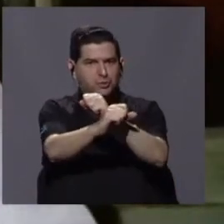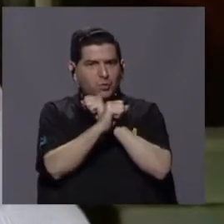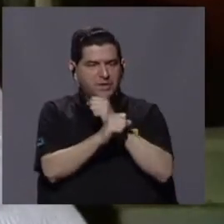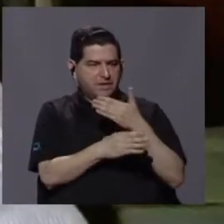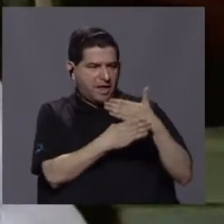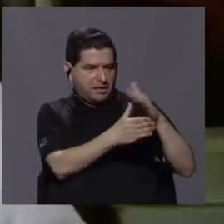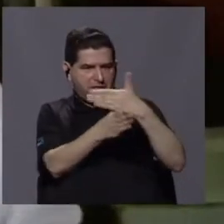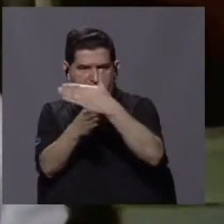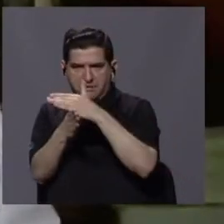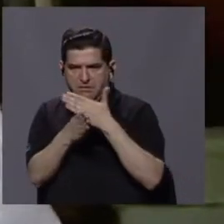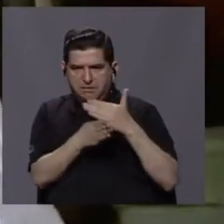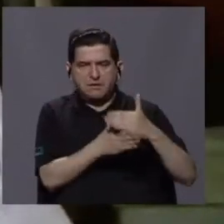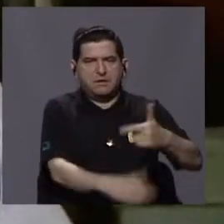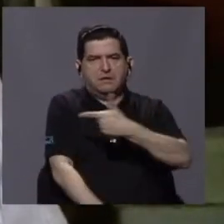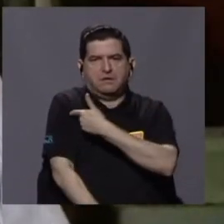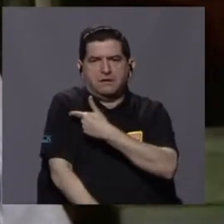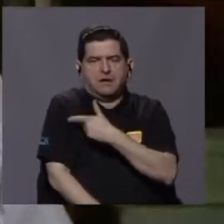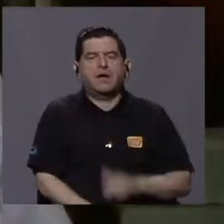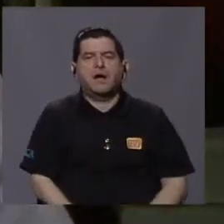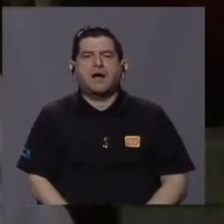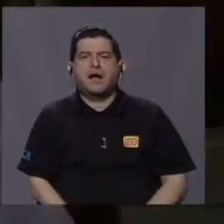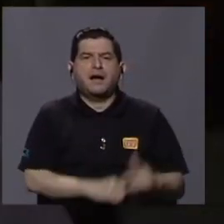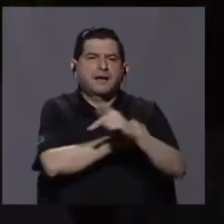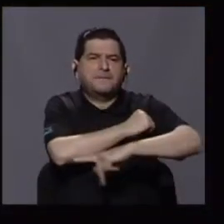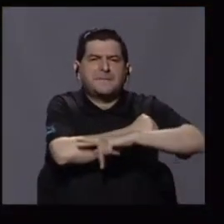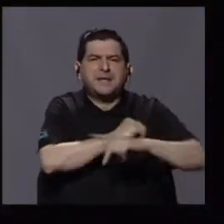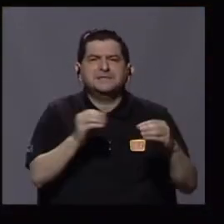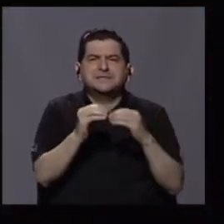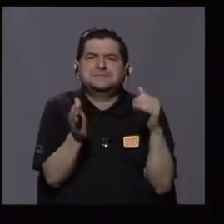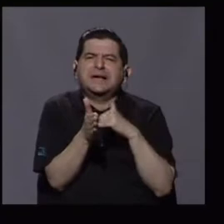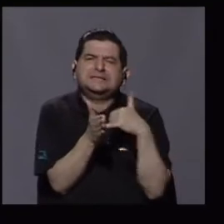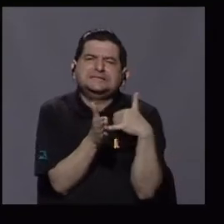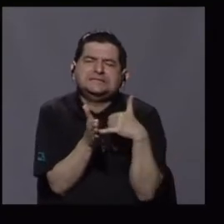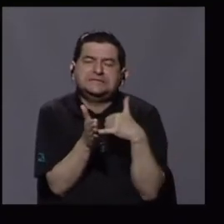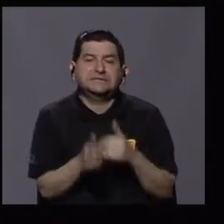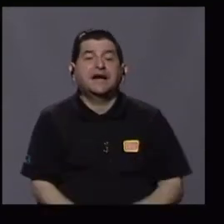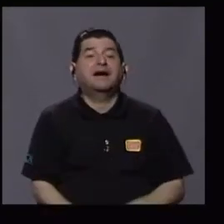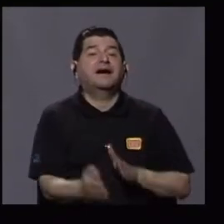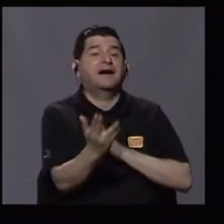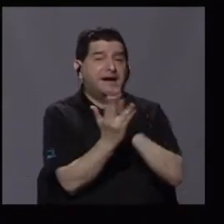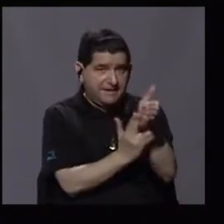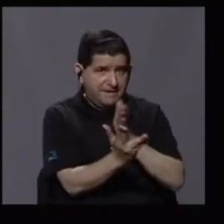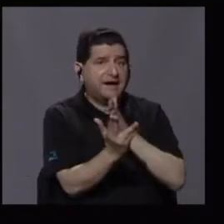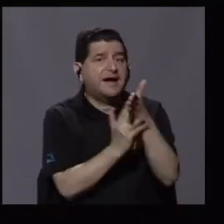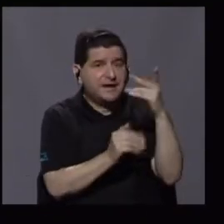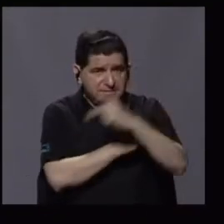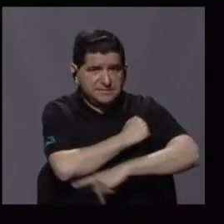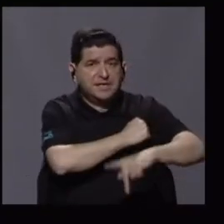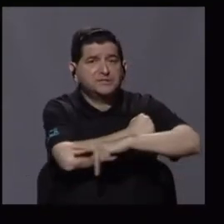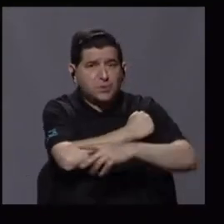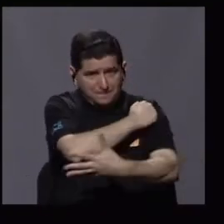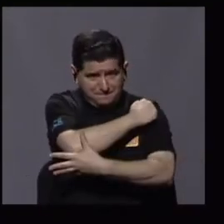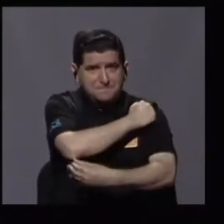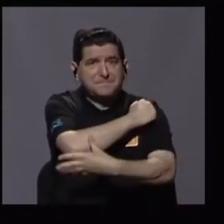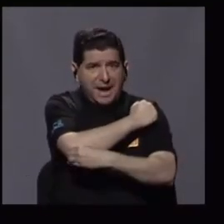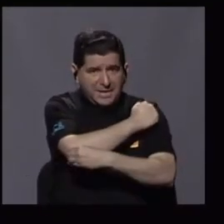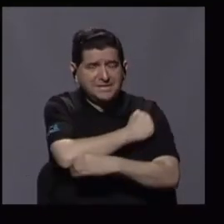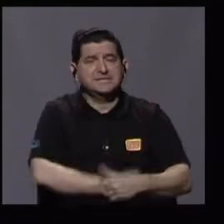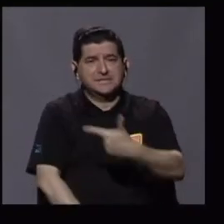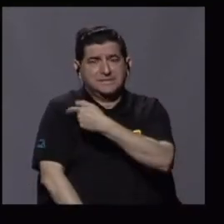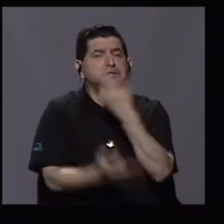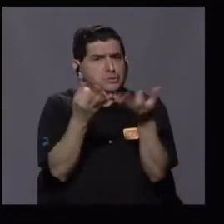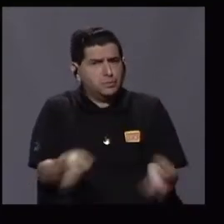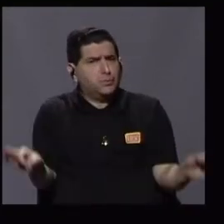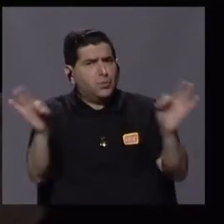distribución de las vacunas a los más vulnerables exactamente el acceso de los países pobres a la vacuna es muy